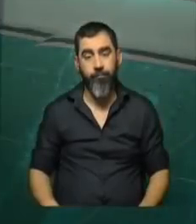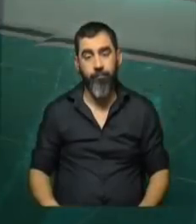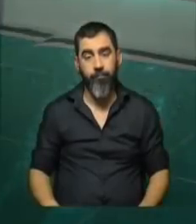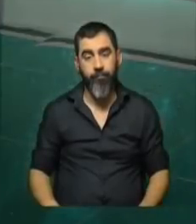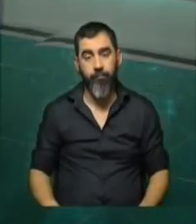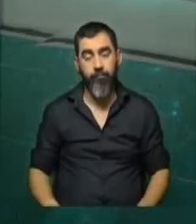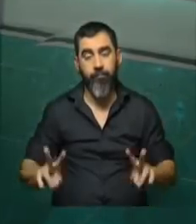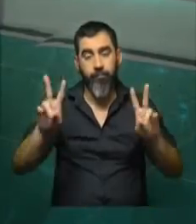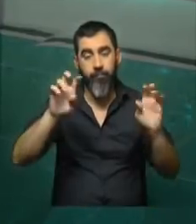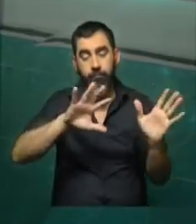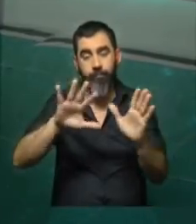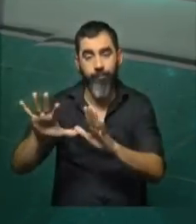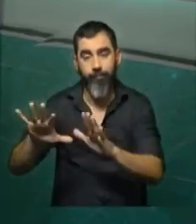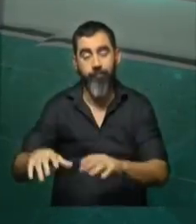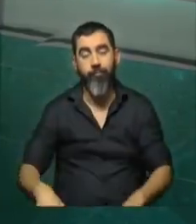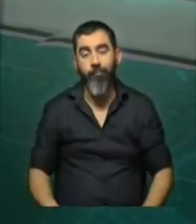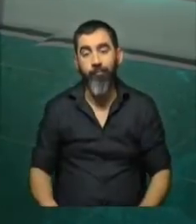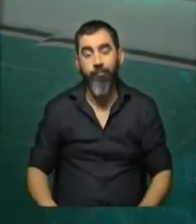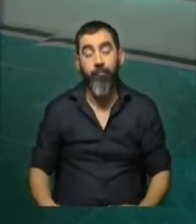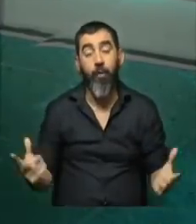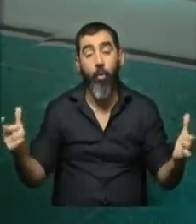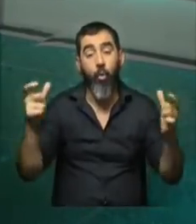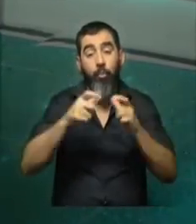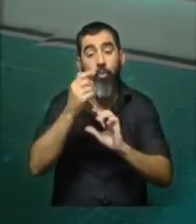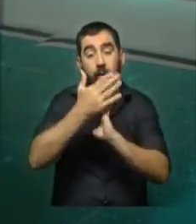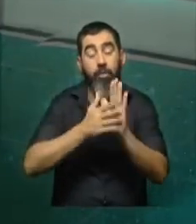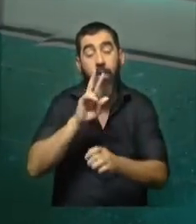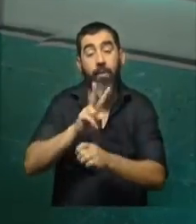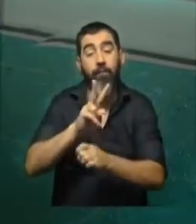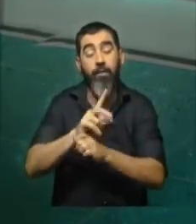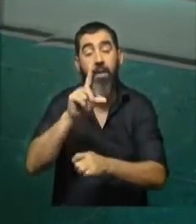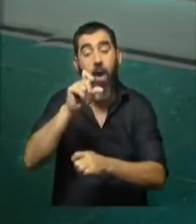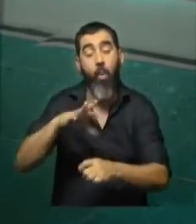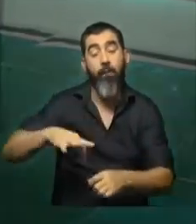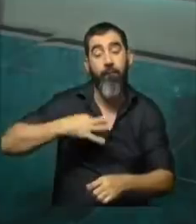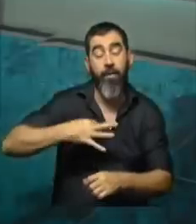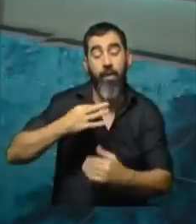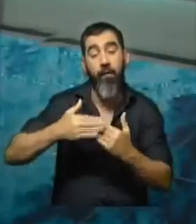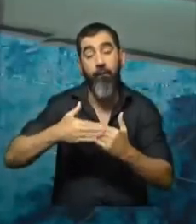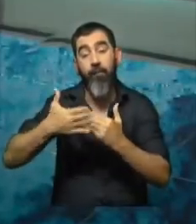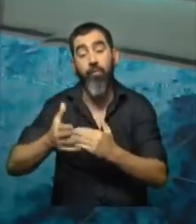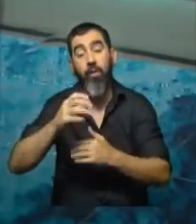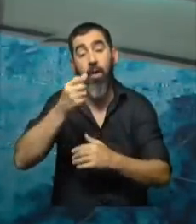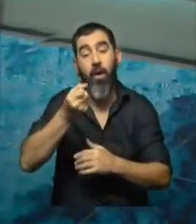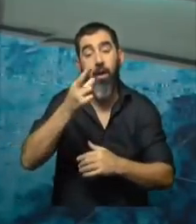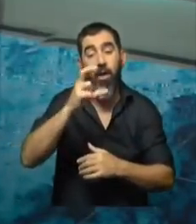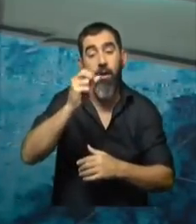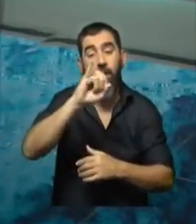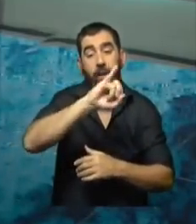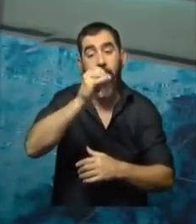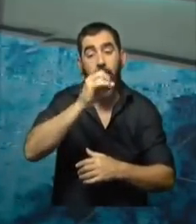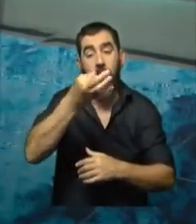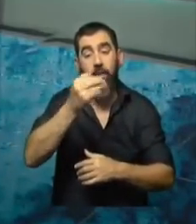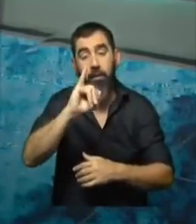Vamos a cambiar de asunto ahora porque la Comisión Nacional de Defensa del Agua y la Vida, vecinos de Arasatí, los Tucutucu y